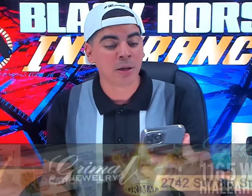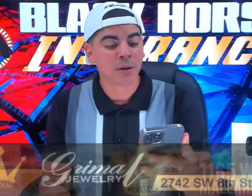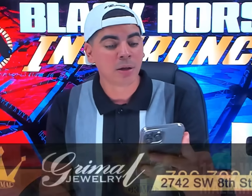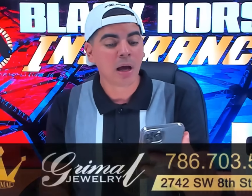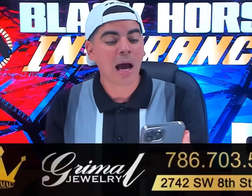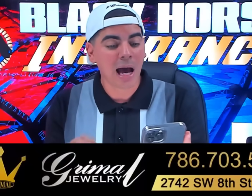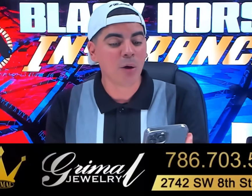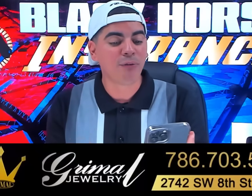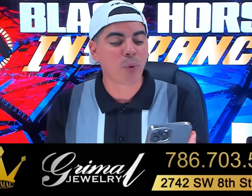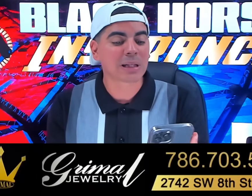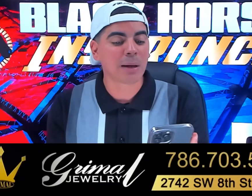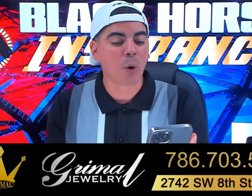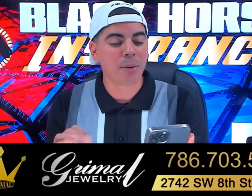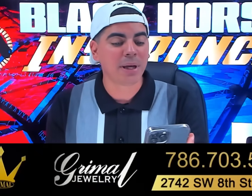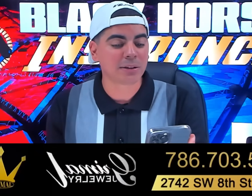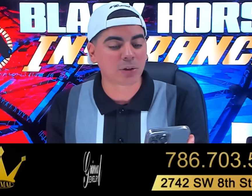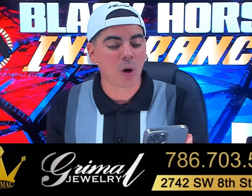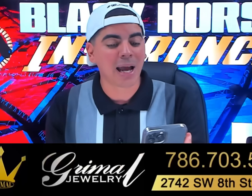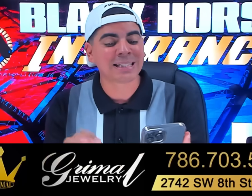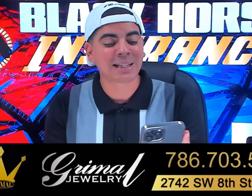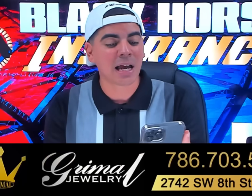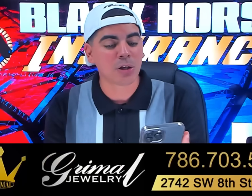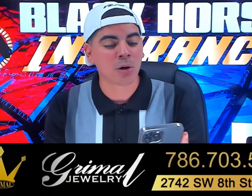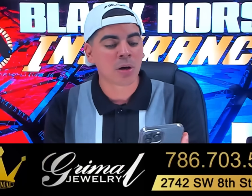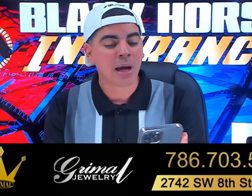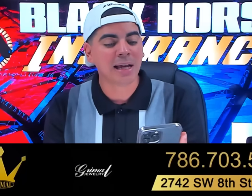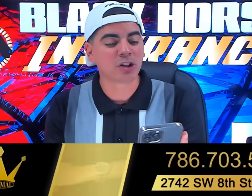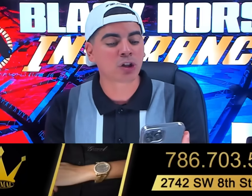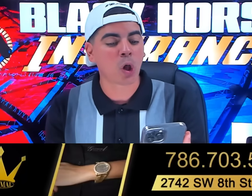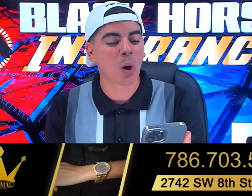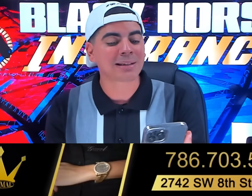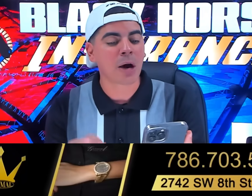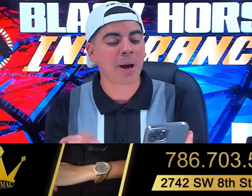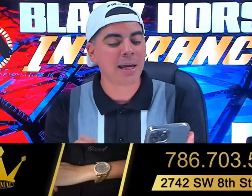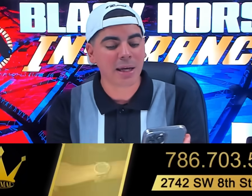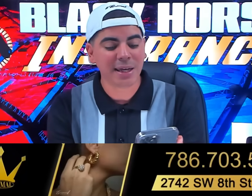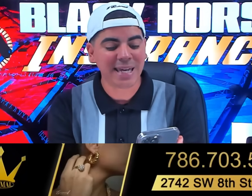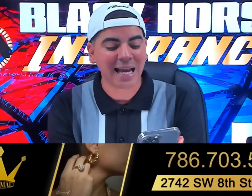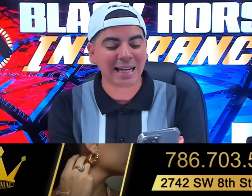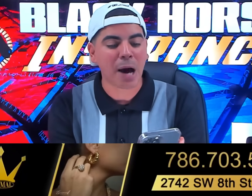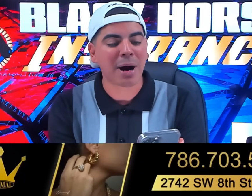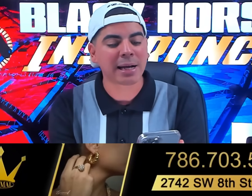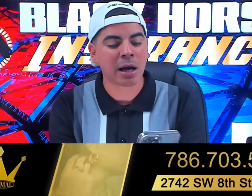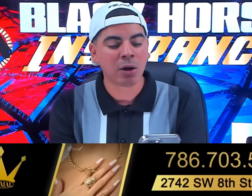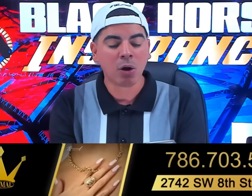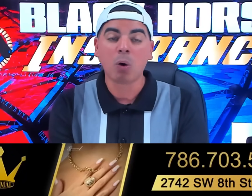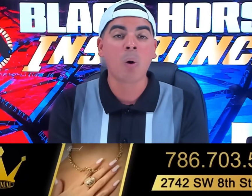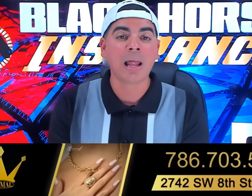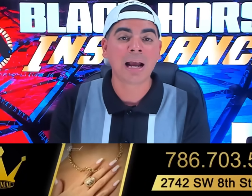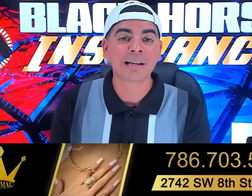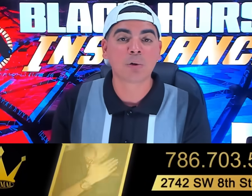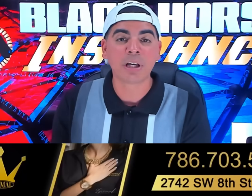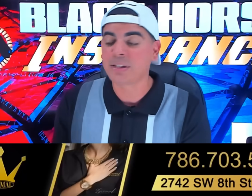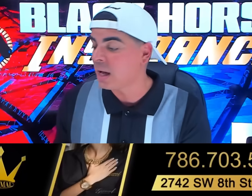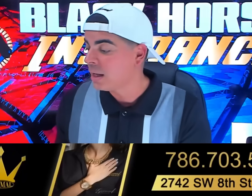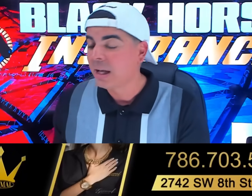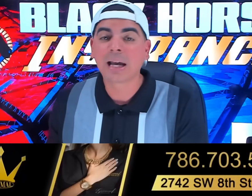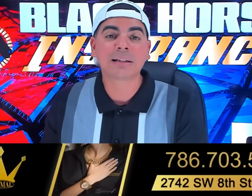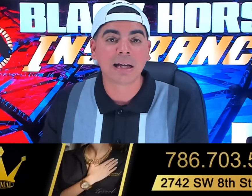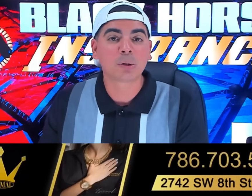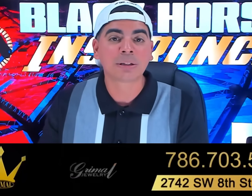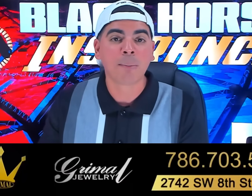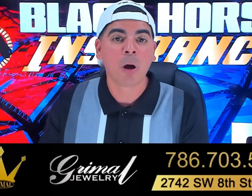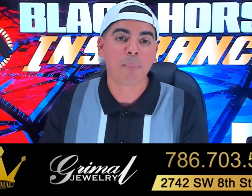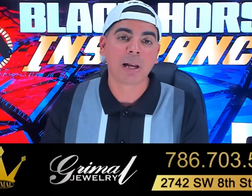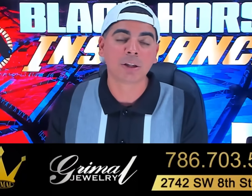hoy. Hay un fuerte movimiento extraño en todo Atabey y en La Habana. Ojalá que esa noticia